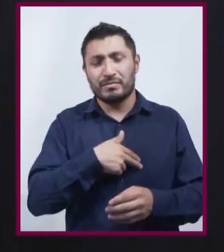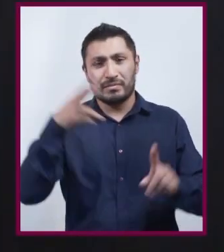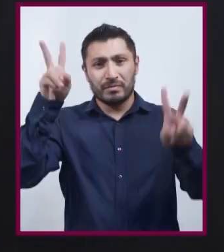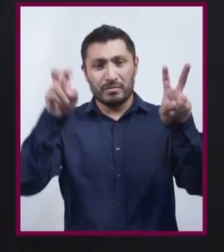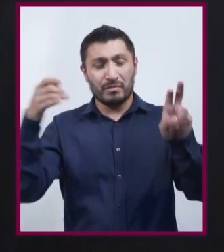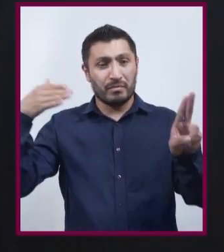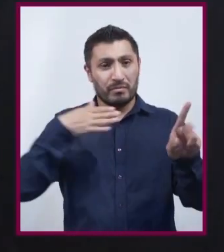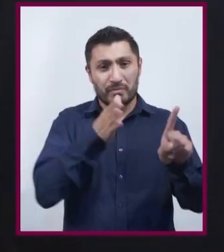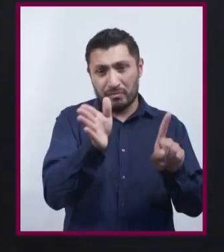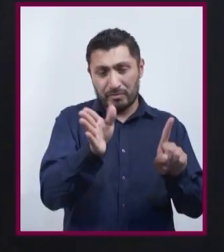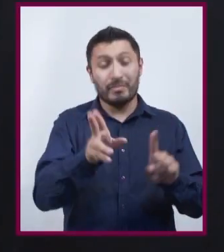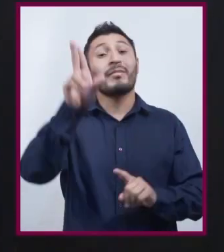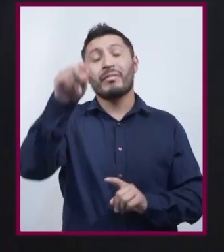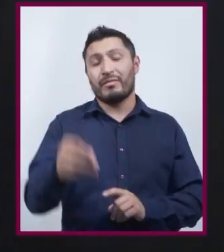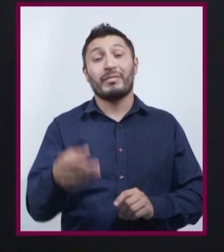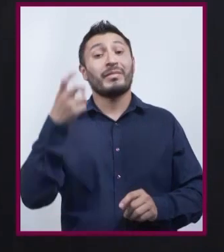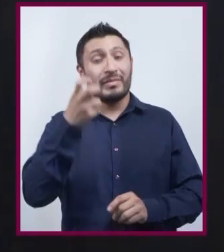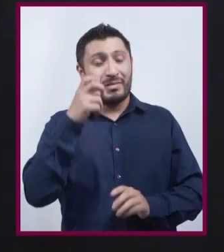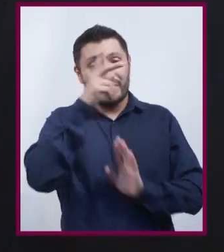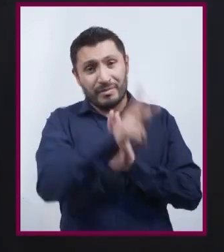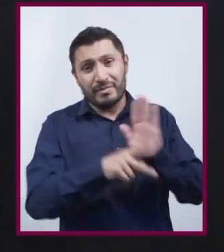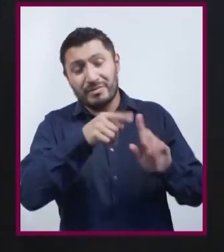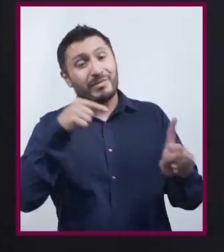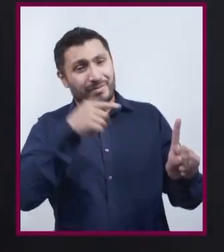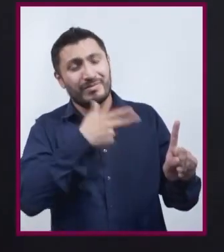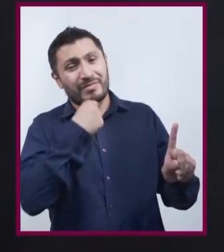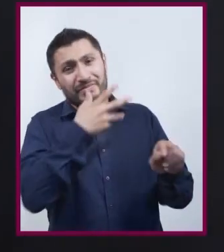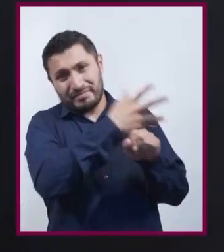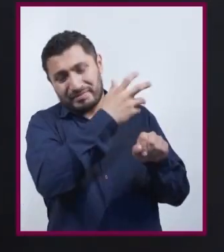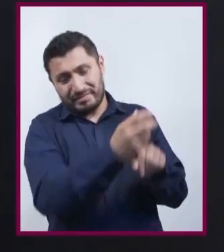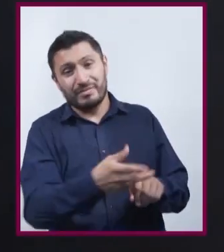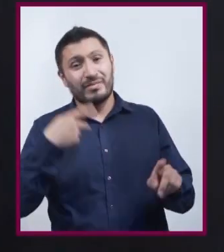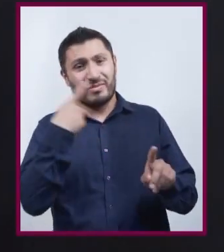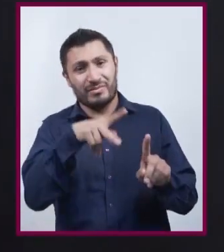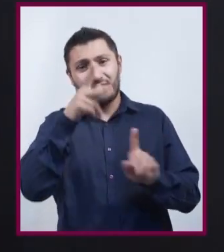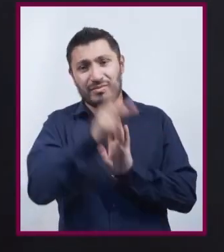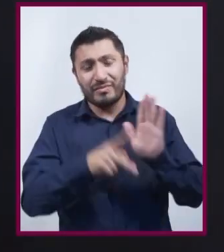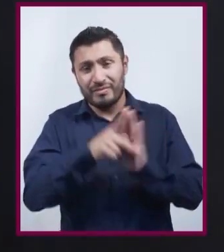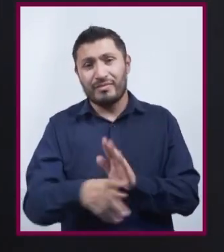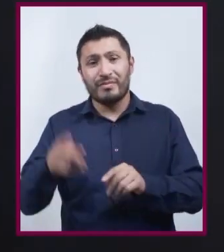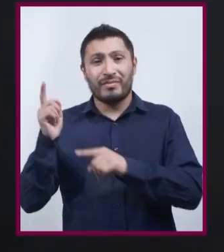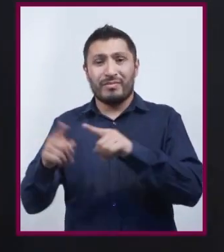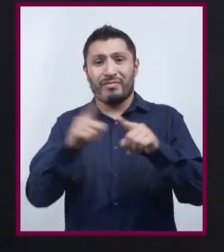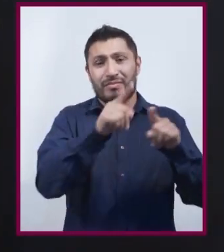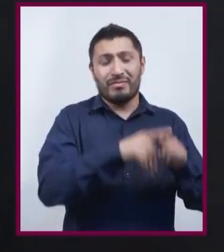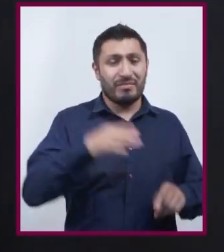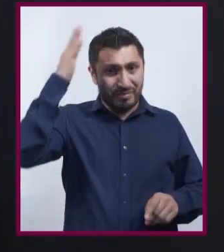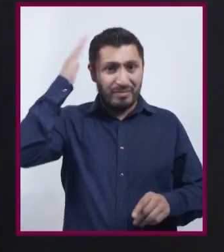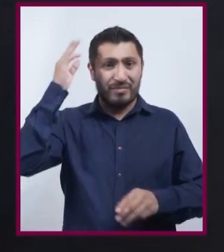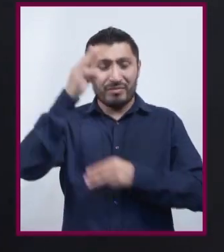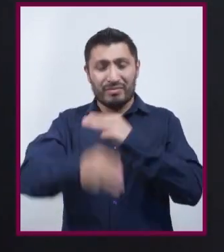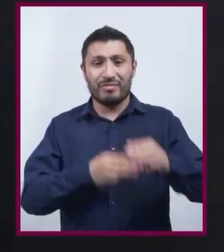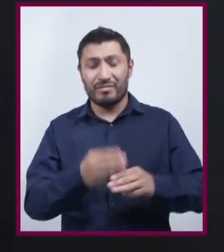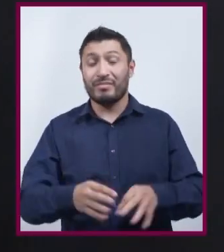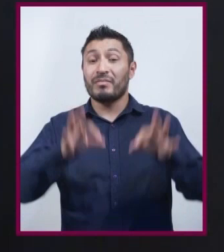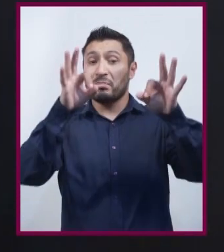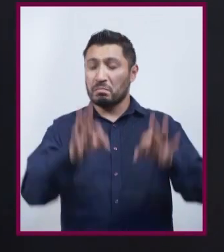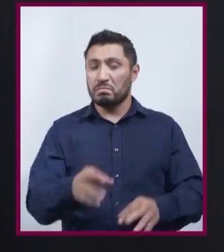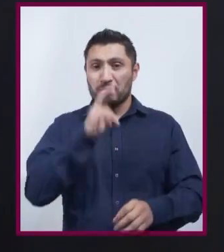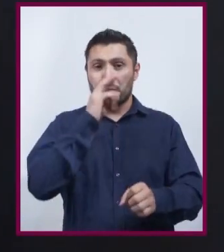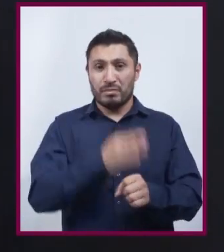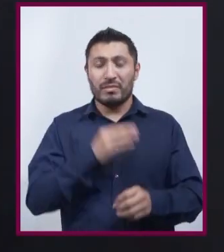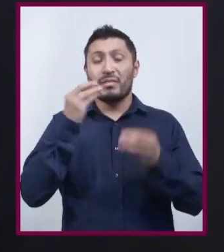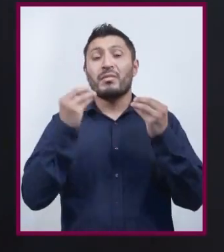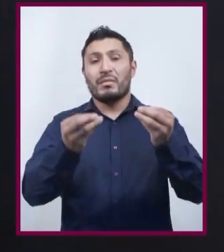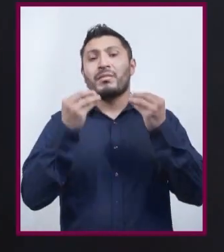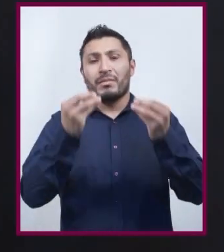No creas que nos estamos desviando del tema. Todo lo contrario. A partir de las películas de Griffith, los diferentes líderes del mundo